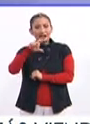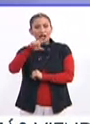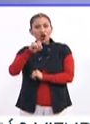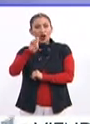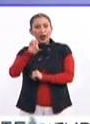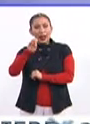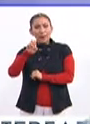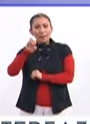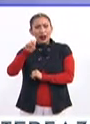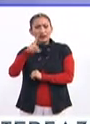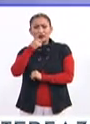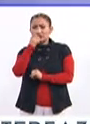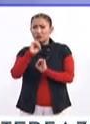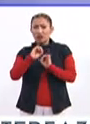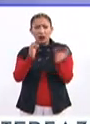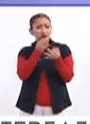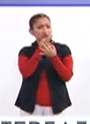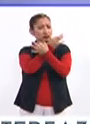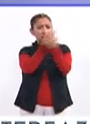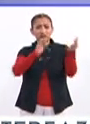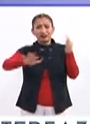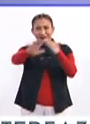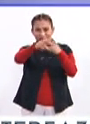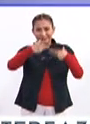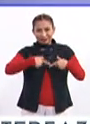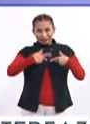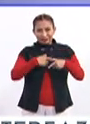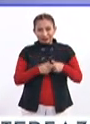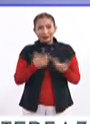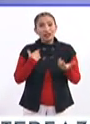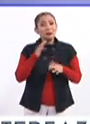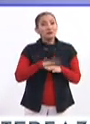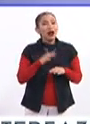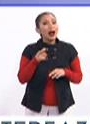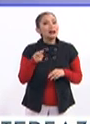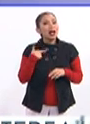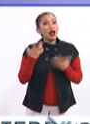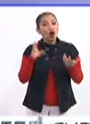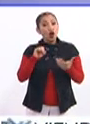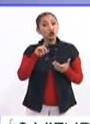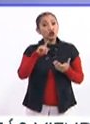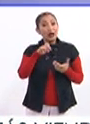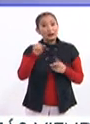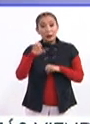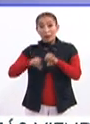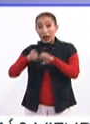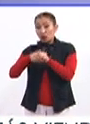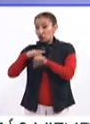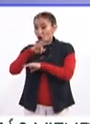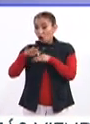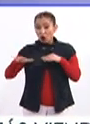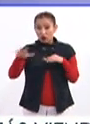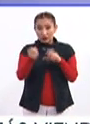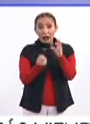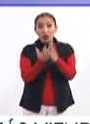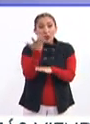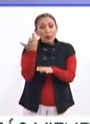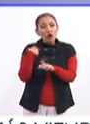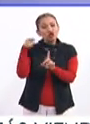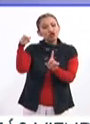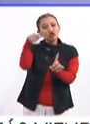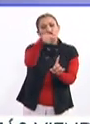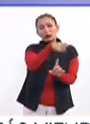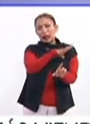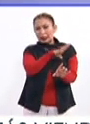un mensaje muy claro a todos los ahí asistentes y sobre todo a los cónsules y a los embajadores de las nuevas líneas,